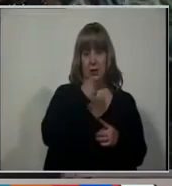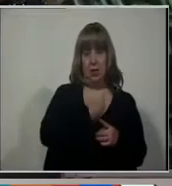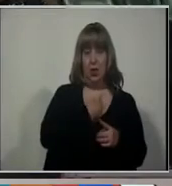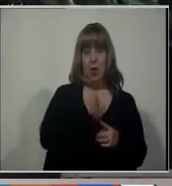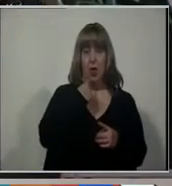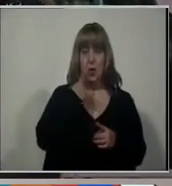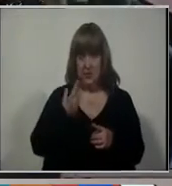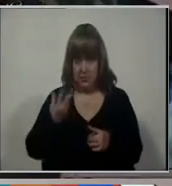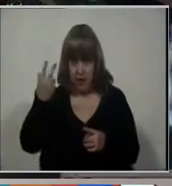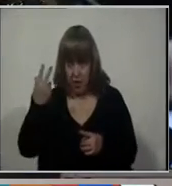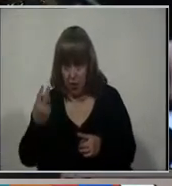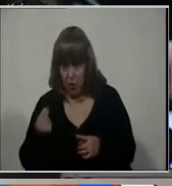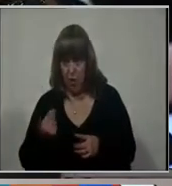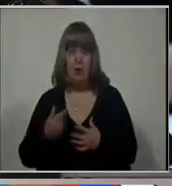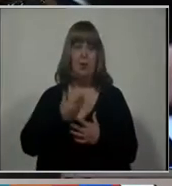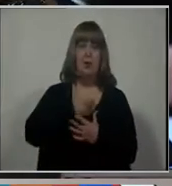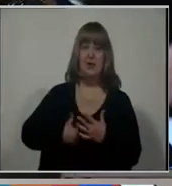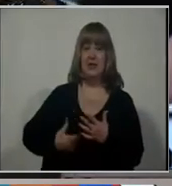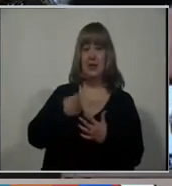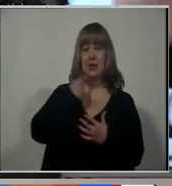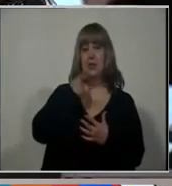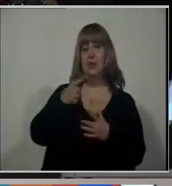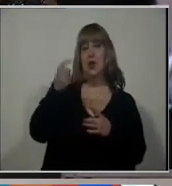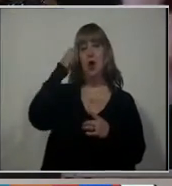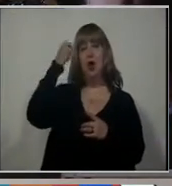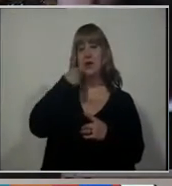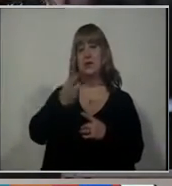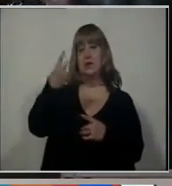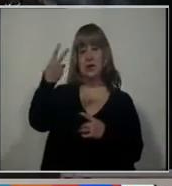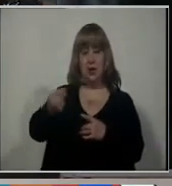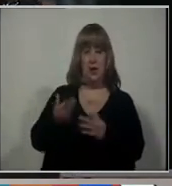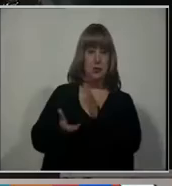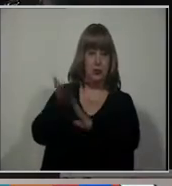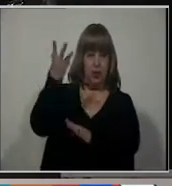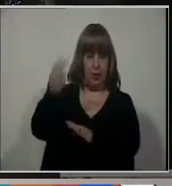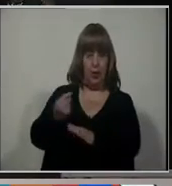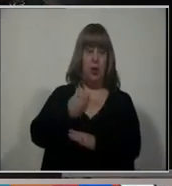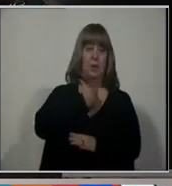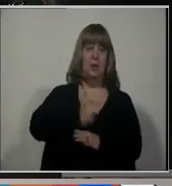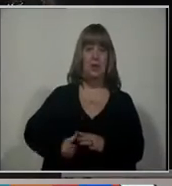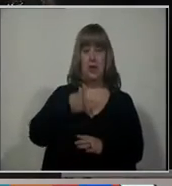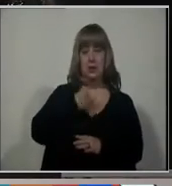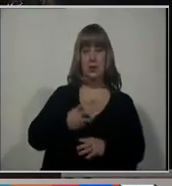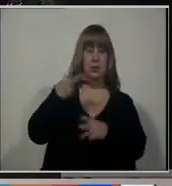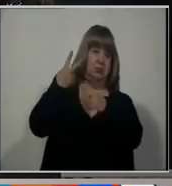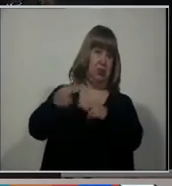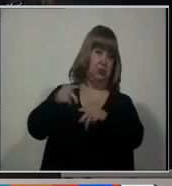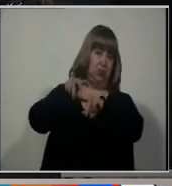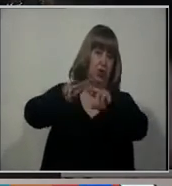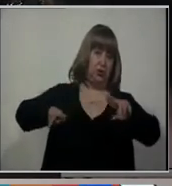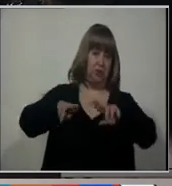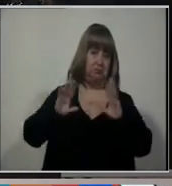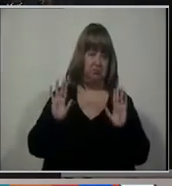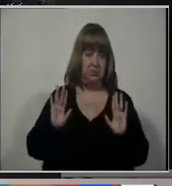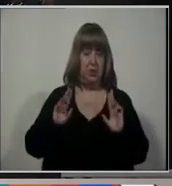vetar cualquier intento de la oposición contra su política tarifaria. O sea que el panorama en este caso